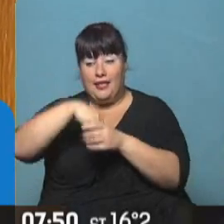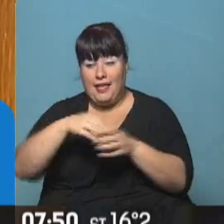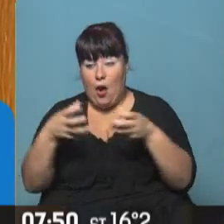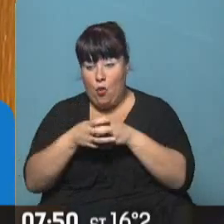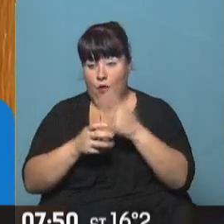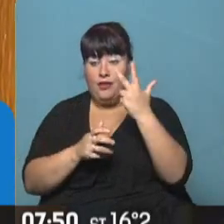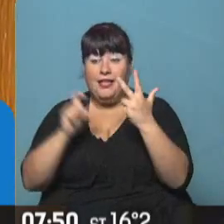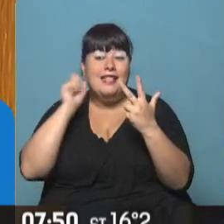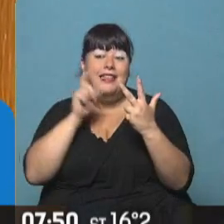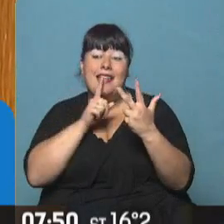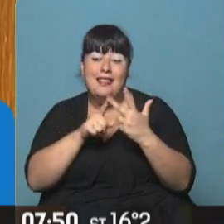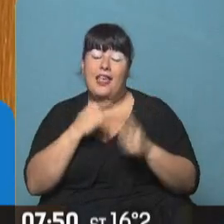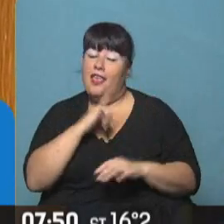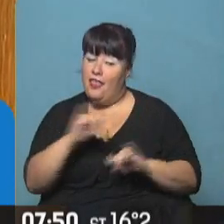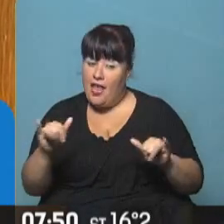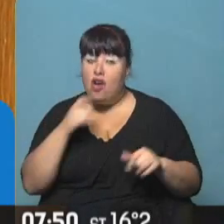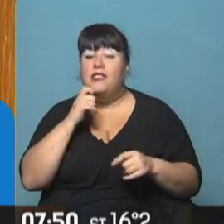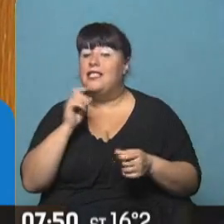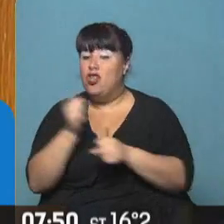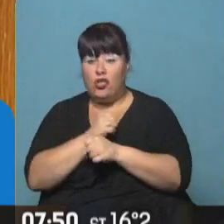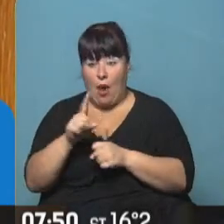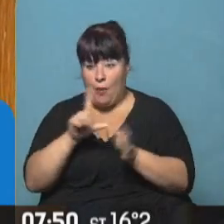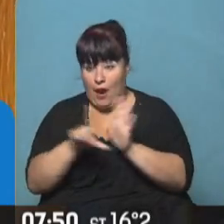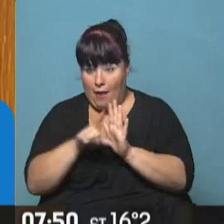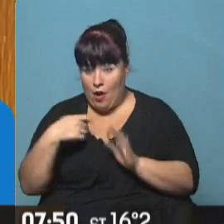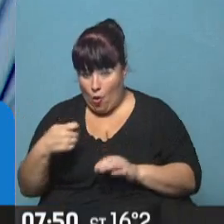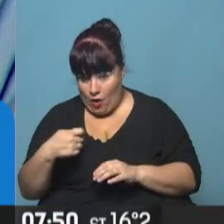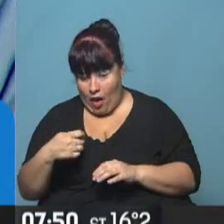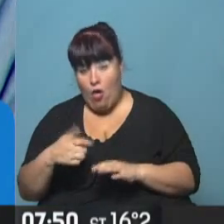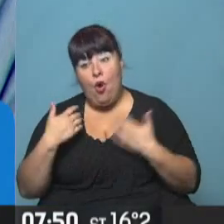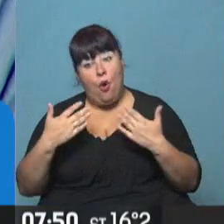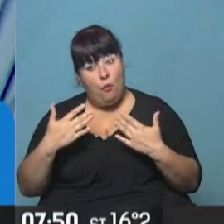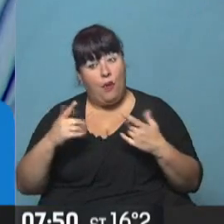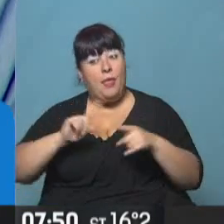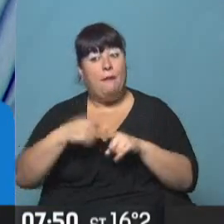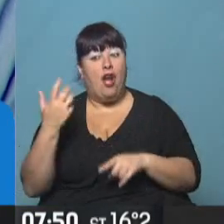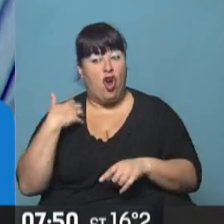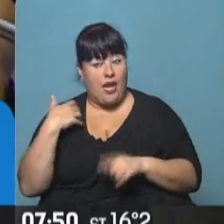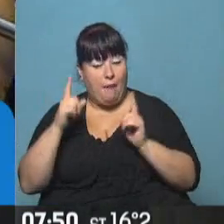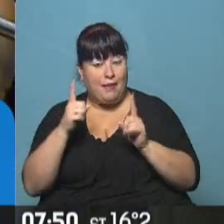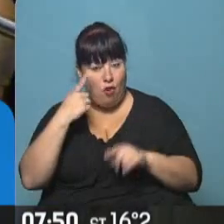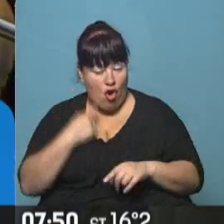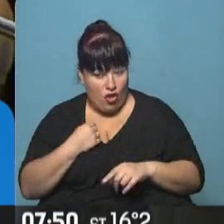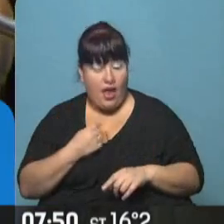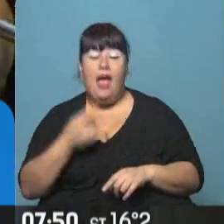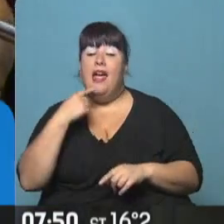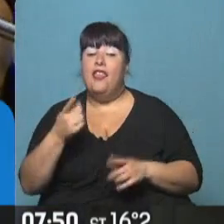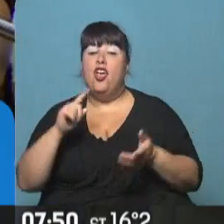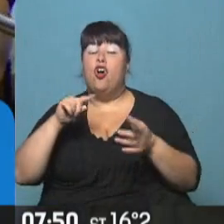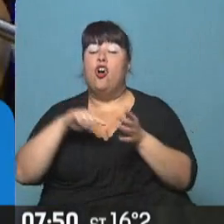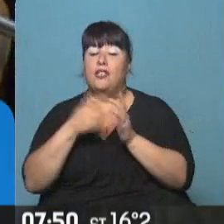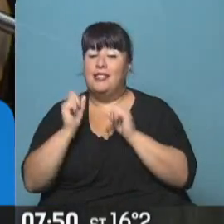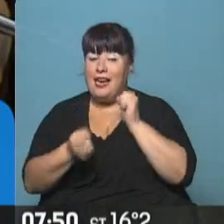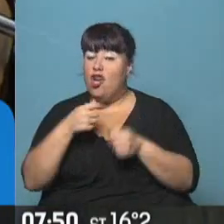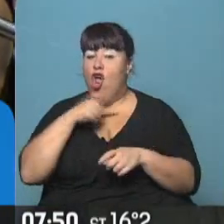el triunvirato de la CGT, advirtió que si no se aprueba la reforma previsional puede llegar a haber un paro general ese mismo día y recalcó que la central obrera